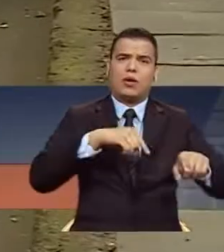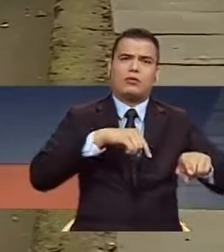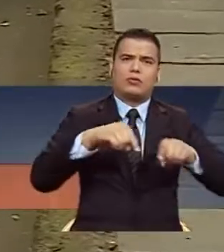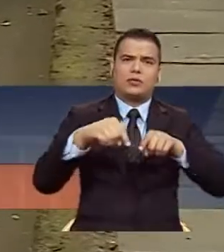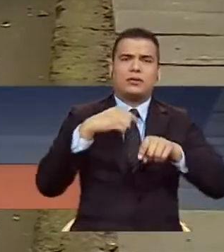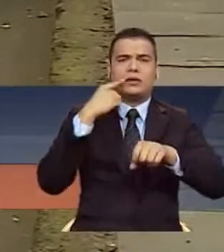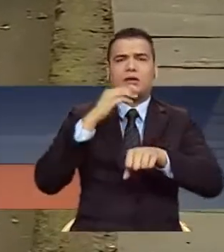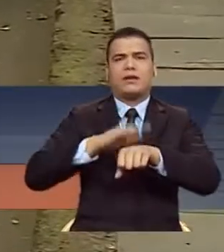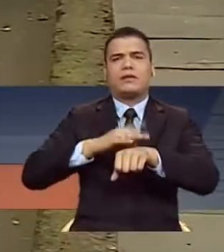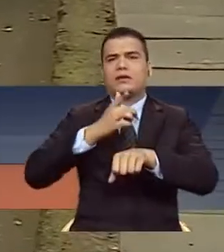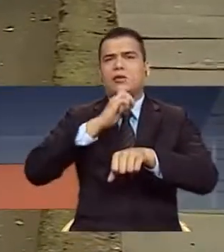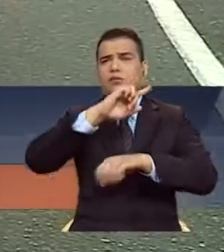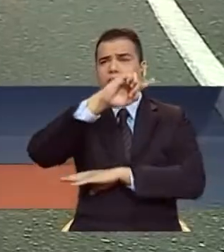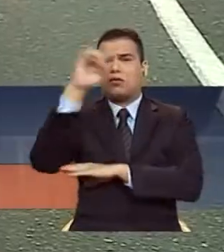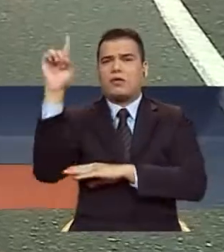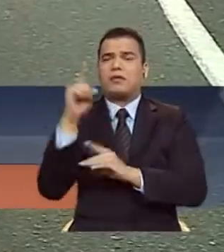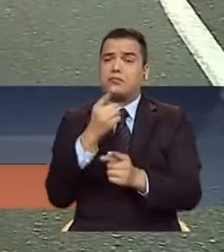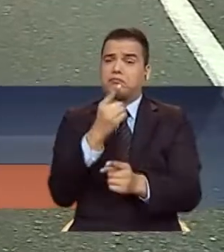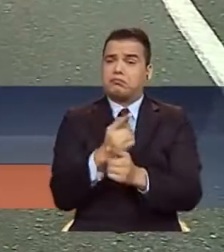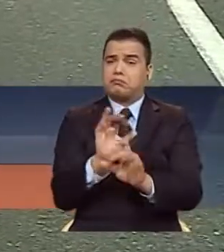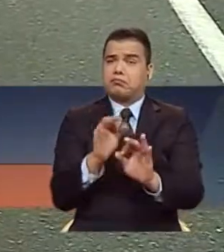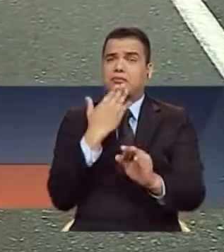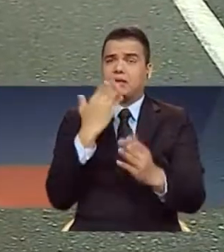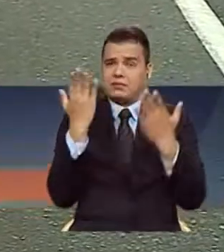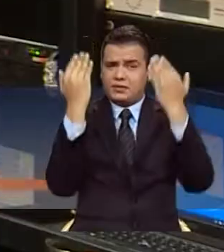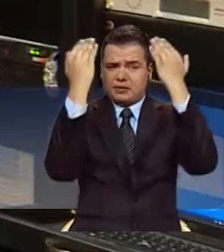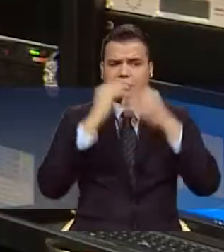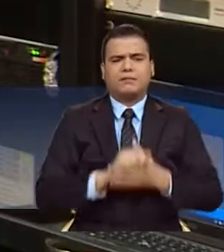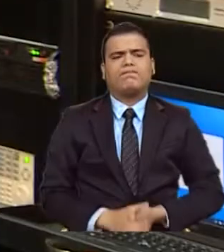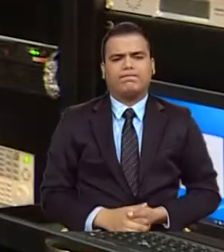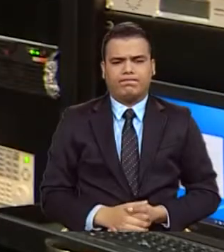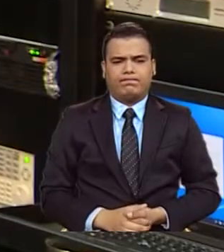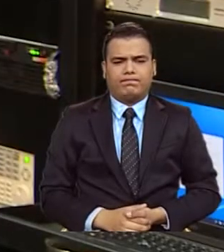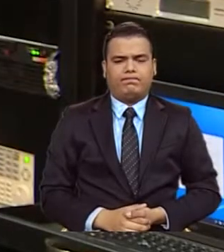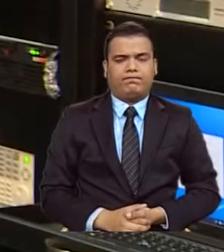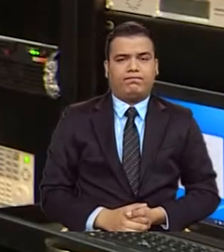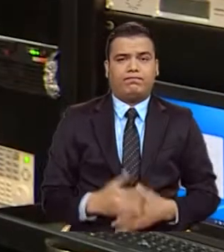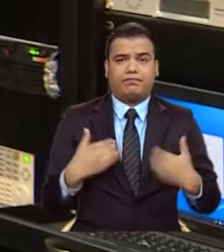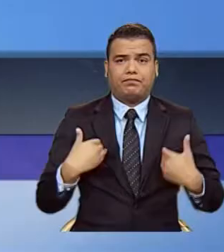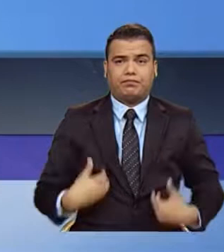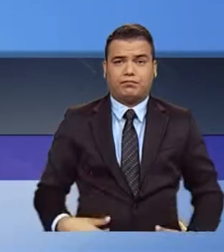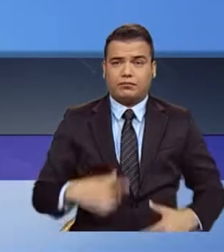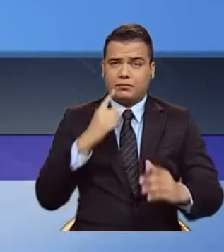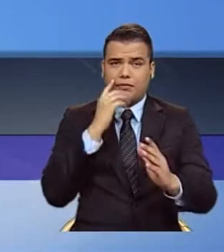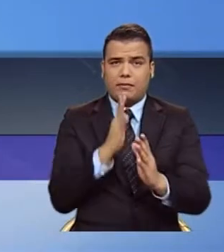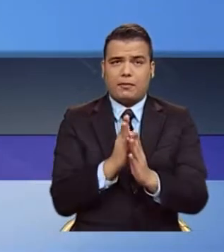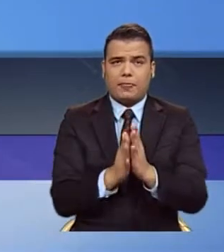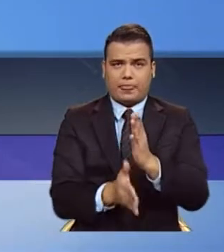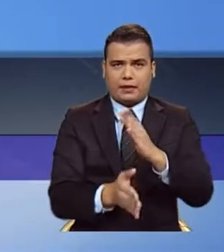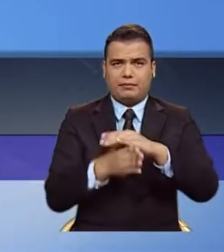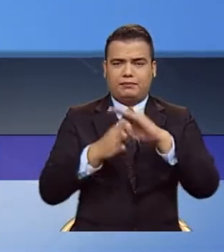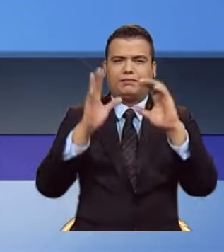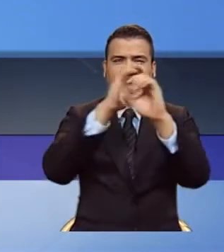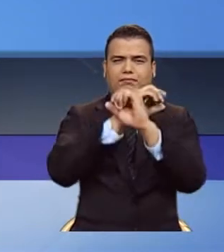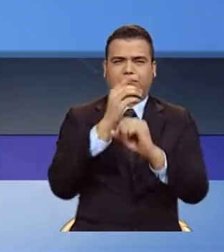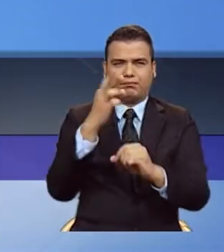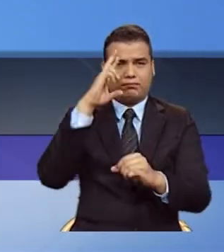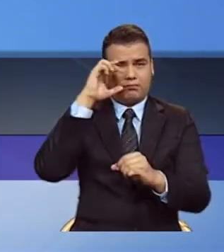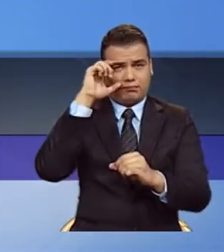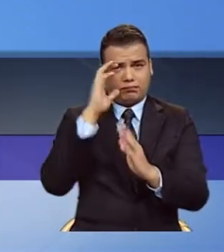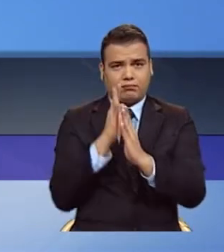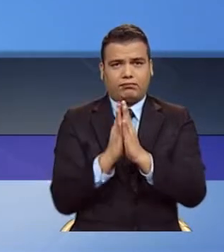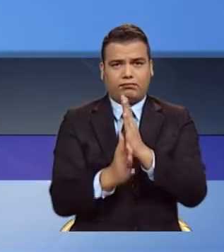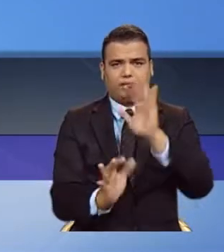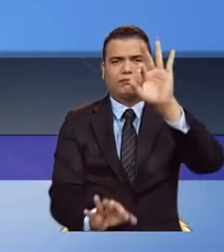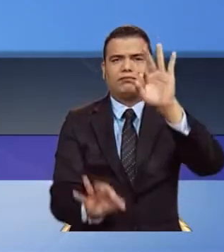medida de ley seca hasta el momento ha sido exitosa. Es la información que tenemos a esta hora de la noche. Continúe usted, Rubén, con más